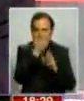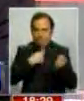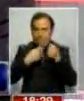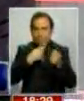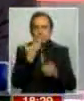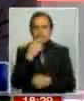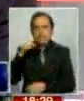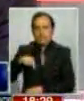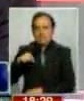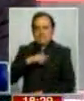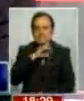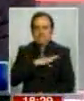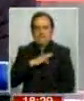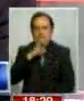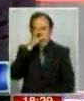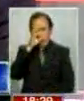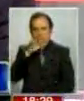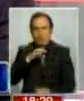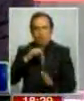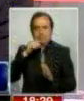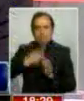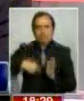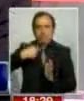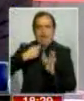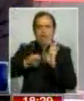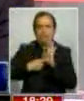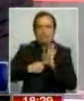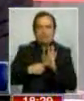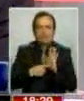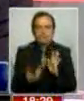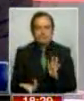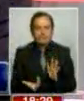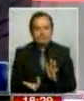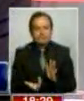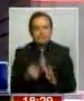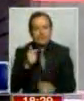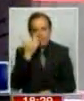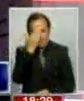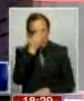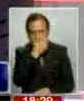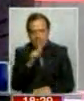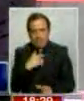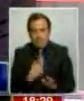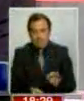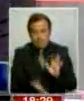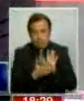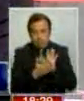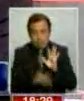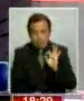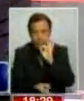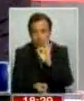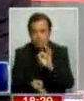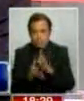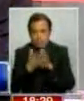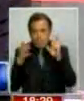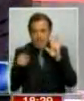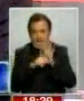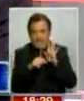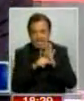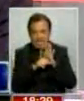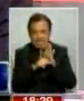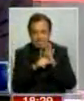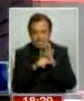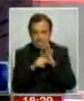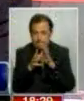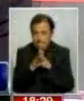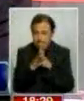es que nosotros teníamos en el programa de gobierno una propuesta que era bastante más agresiva, y hay que reconocerlo. ¿Más